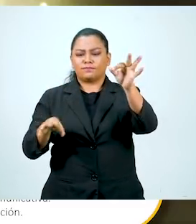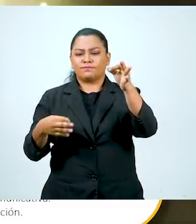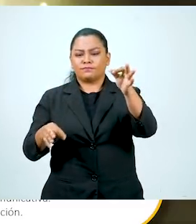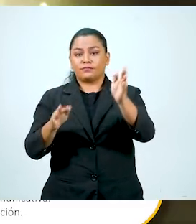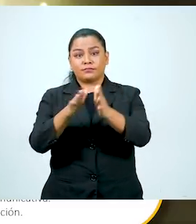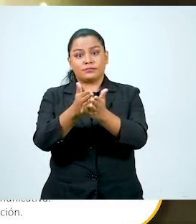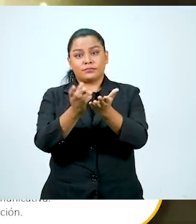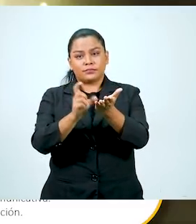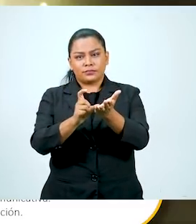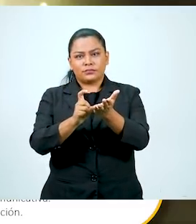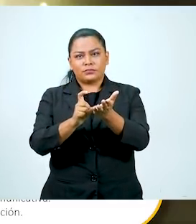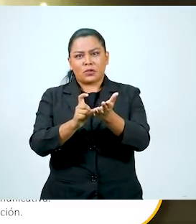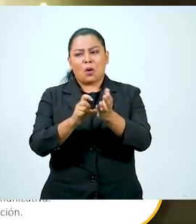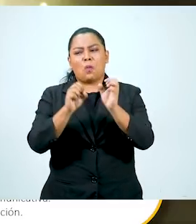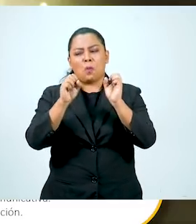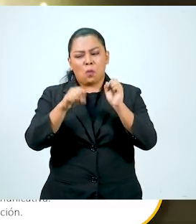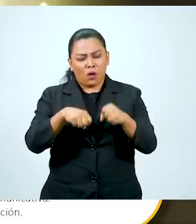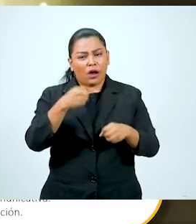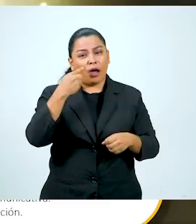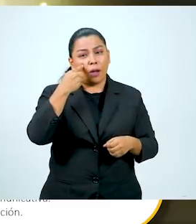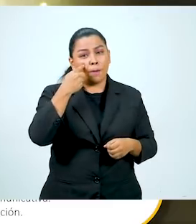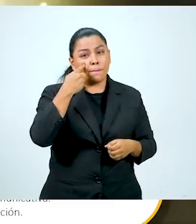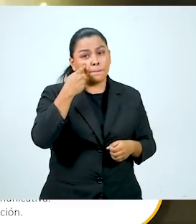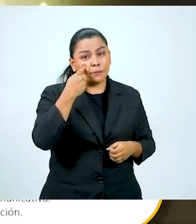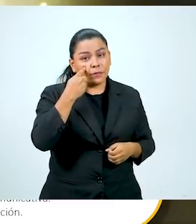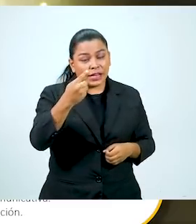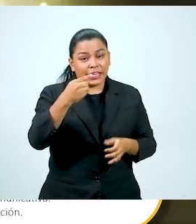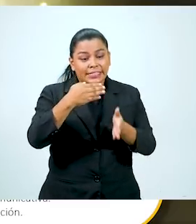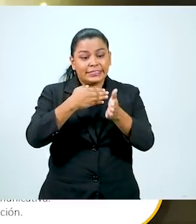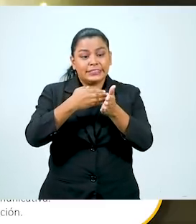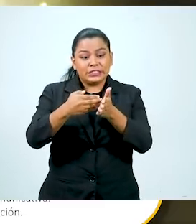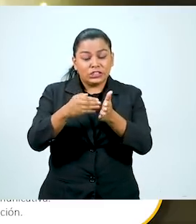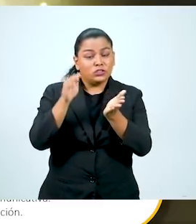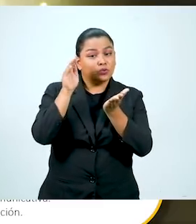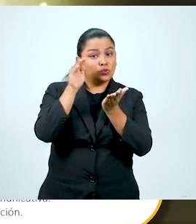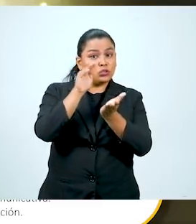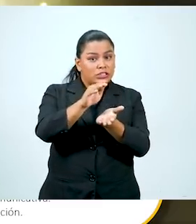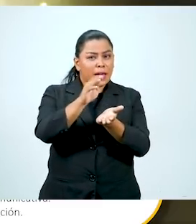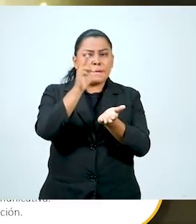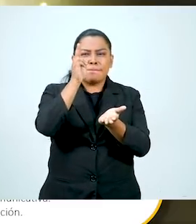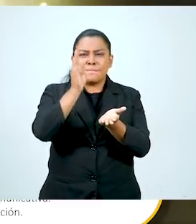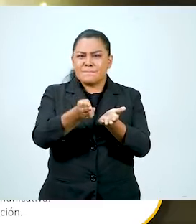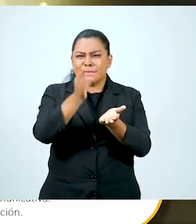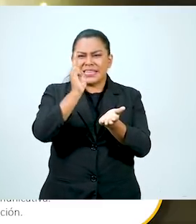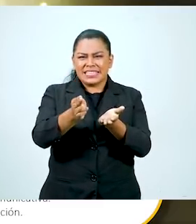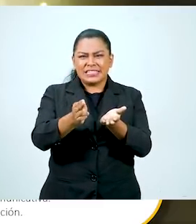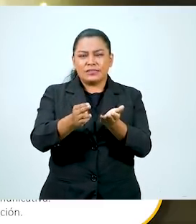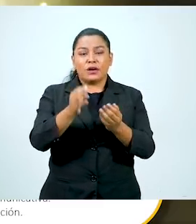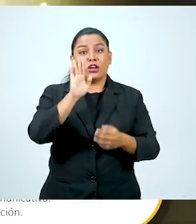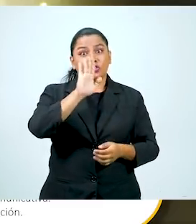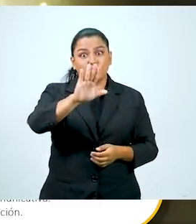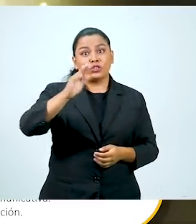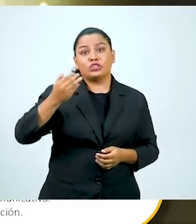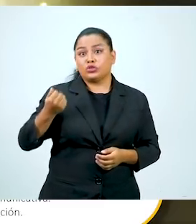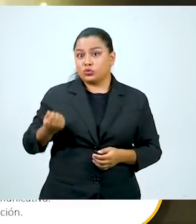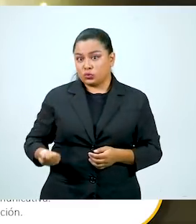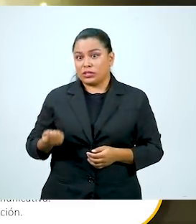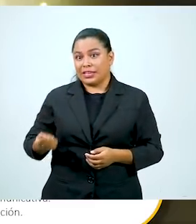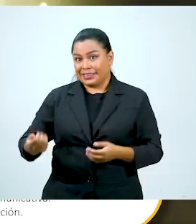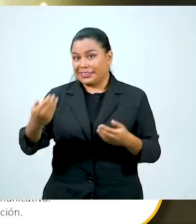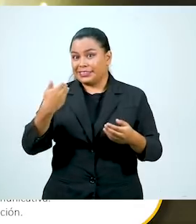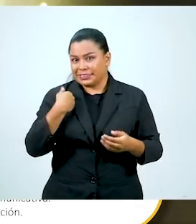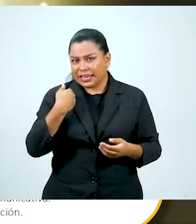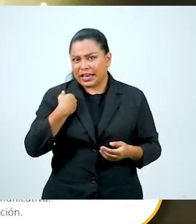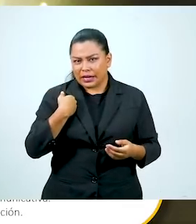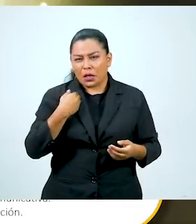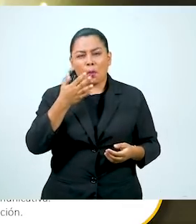páginas del libro de texto, por lo que podrán ver las entradas de unidad que son las mismas que tienen los estudiantes,